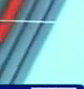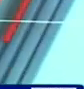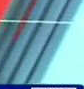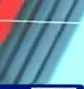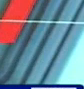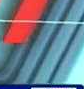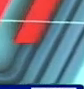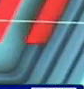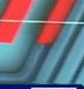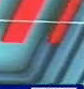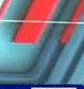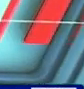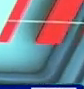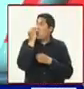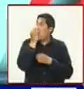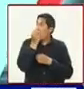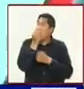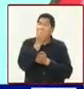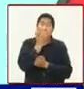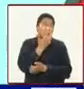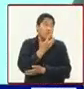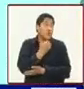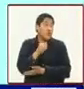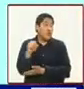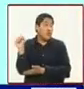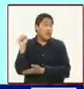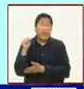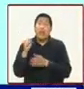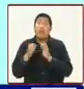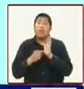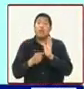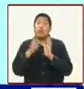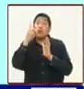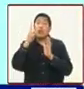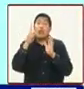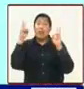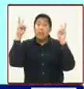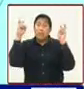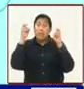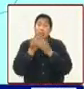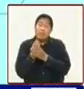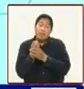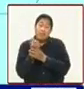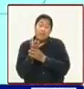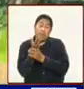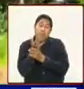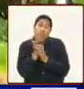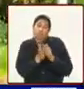en fauna y flora, y en esta oportunidad le presentaremos a la victoria boliviana más grande del mundo.